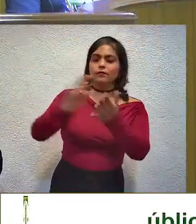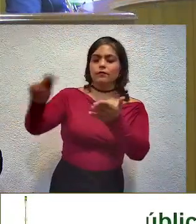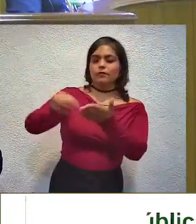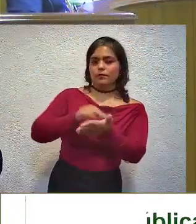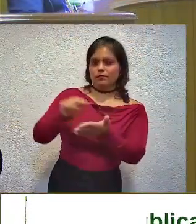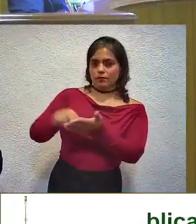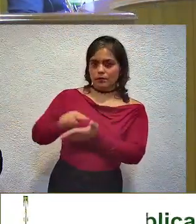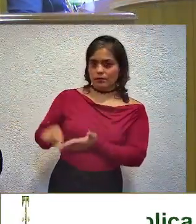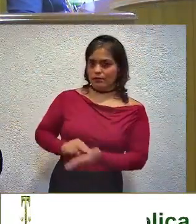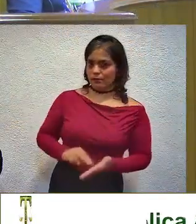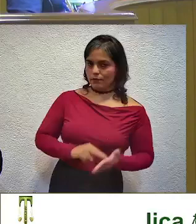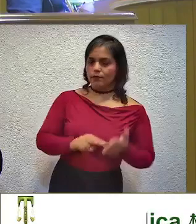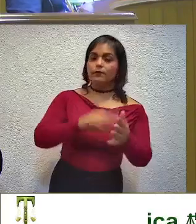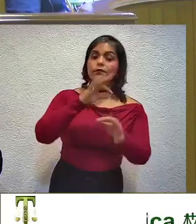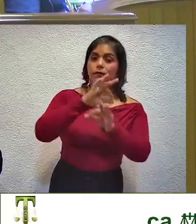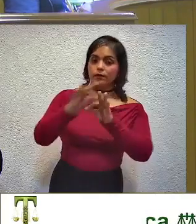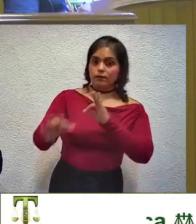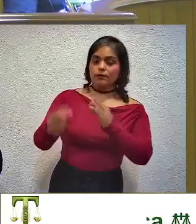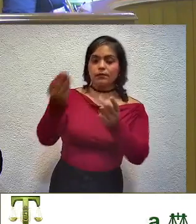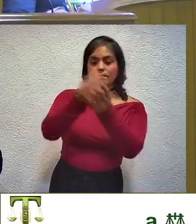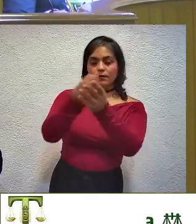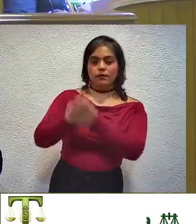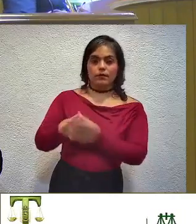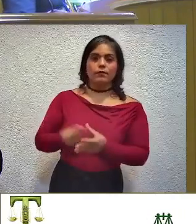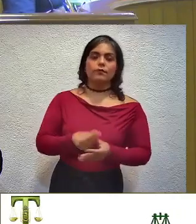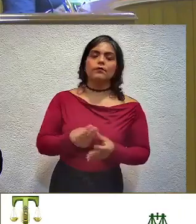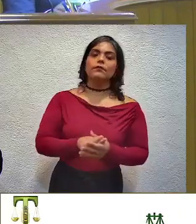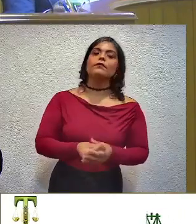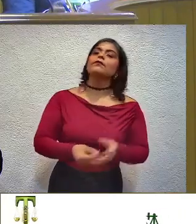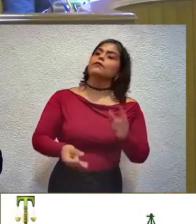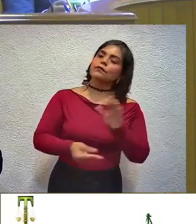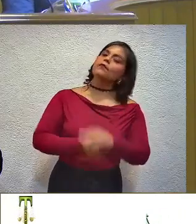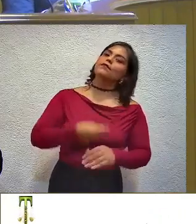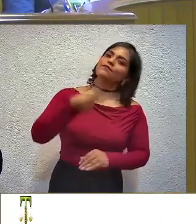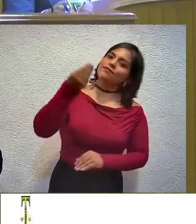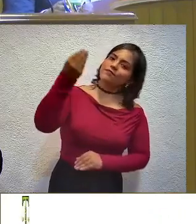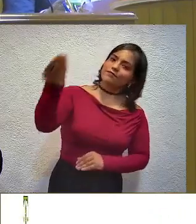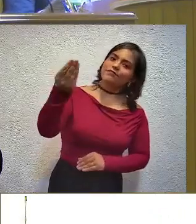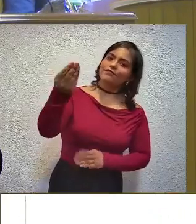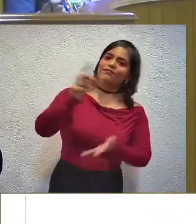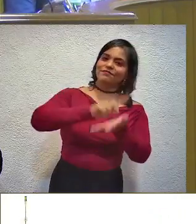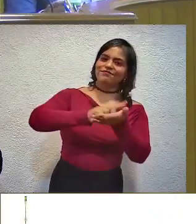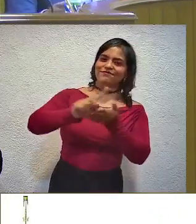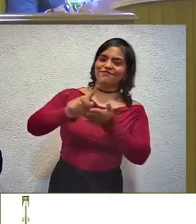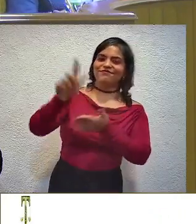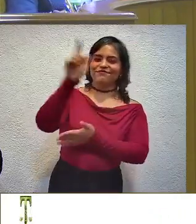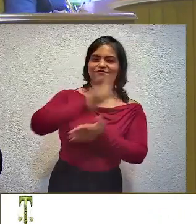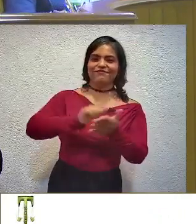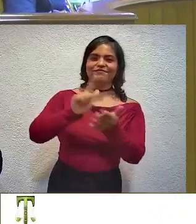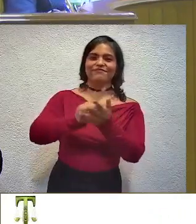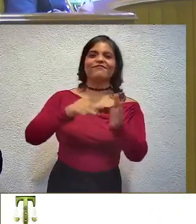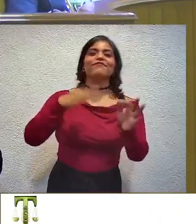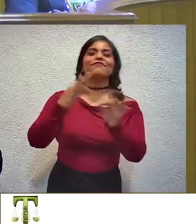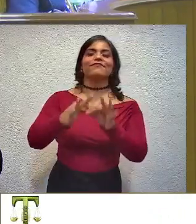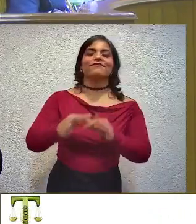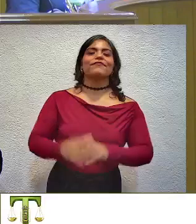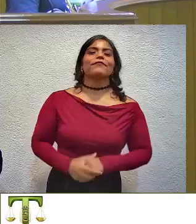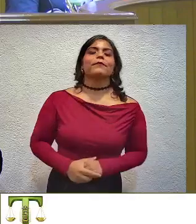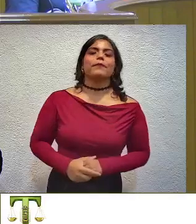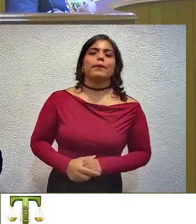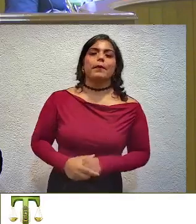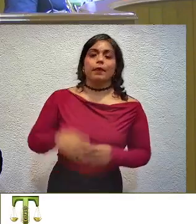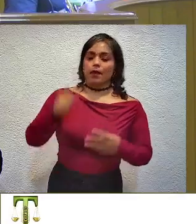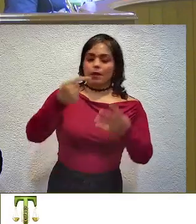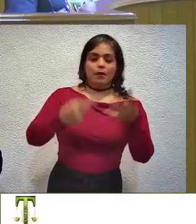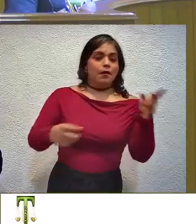solicito recabar las firmas a la conclusión de esta sesión y, en consecuencia, notificarla como en derecho corresponda. Al no